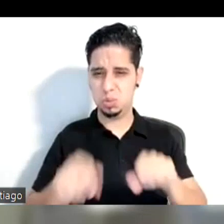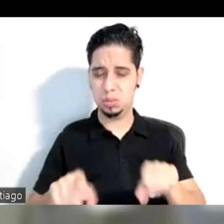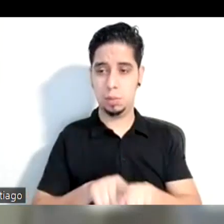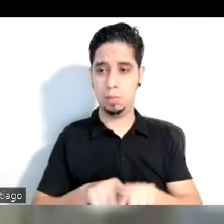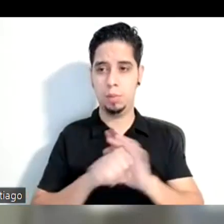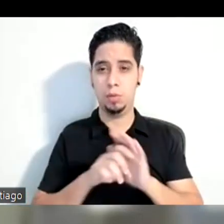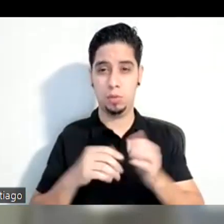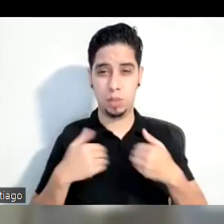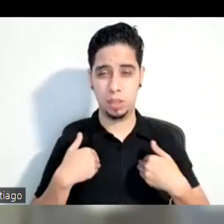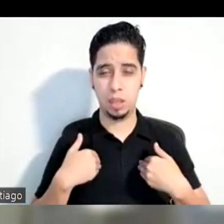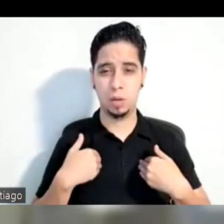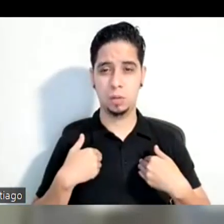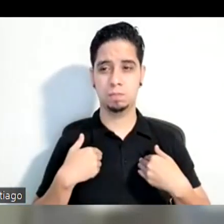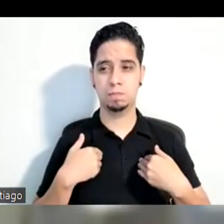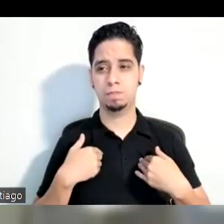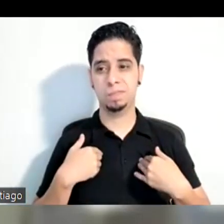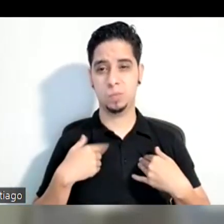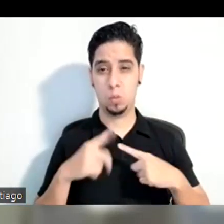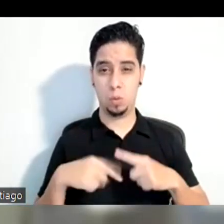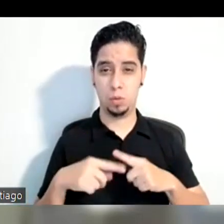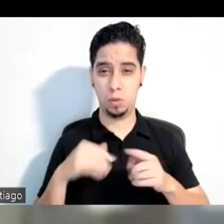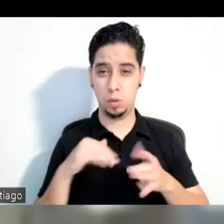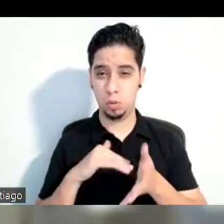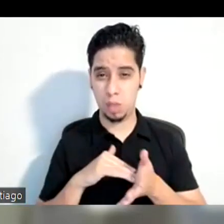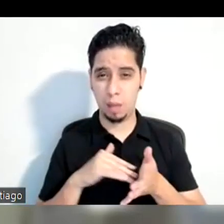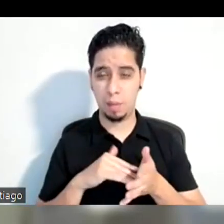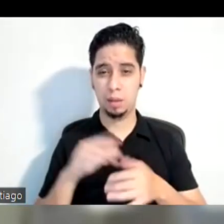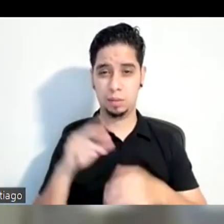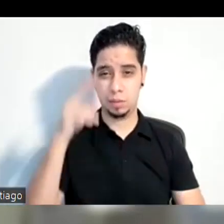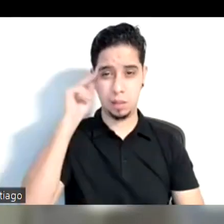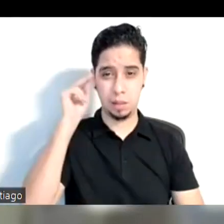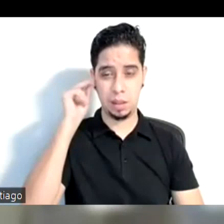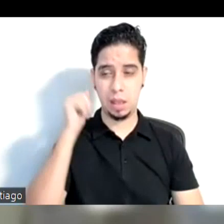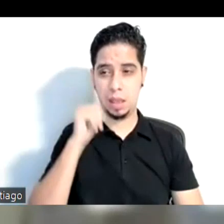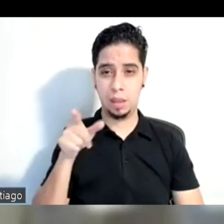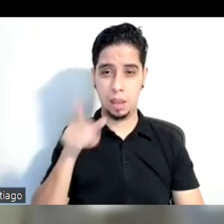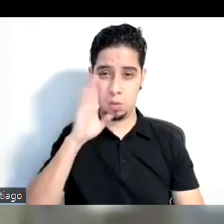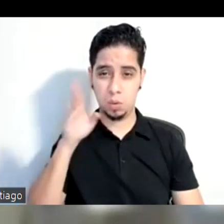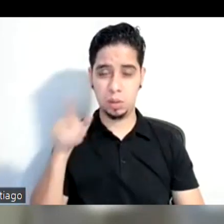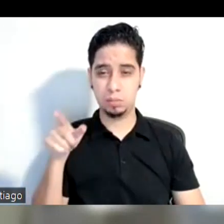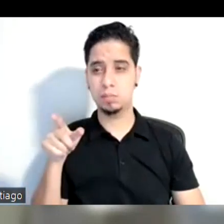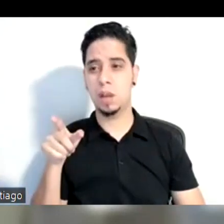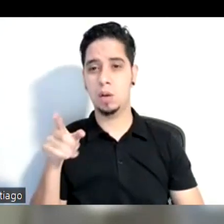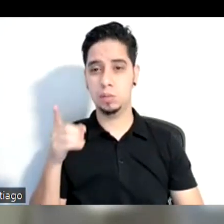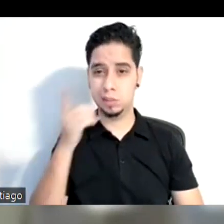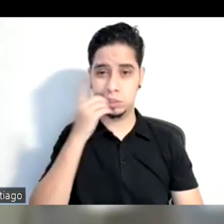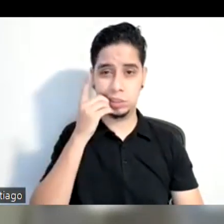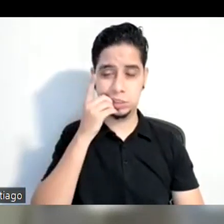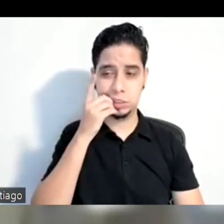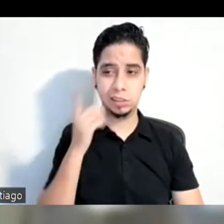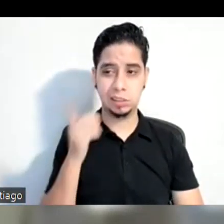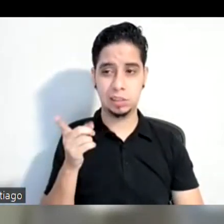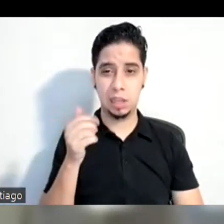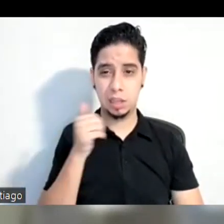una compañera, cuando yo estudiaba en la Universidad de Gallaudet, que ella iba a este dentista y a ella